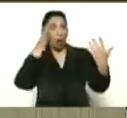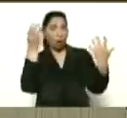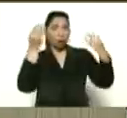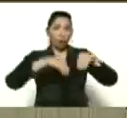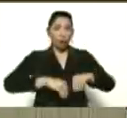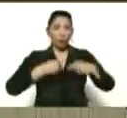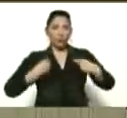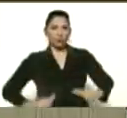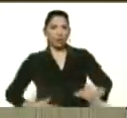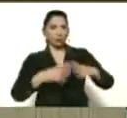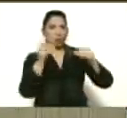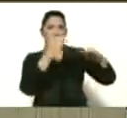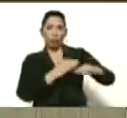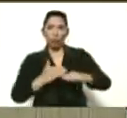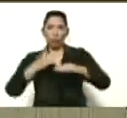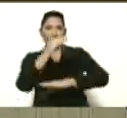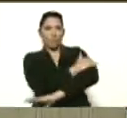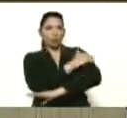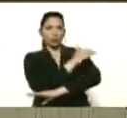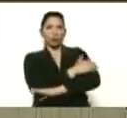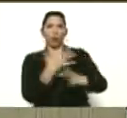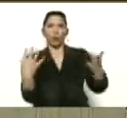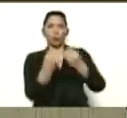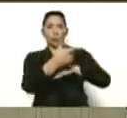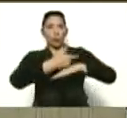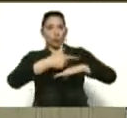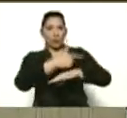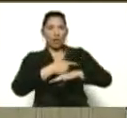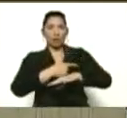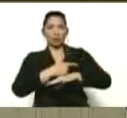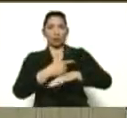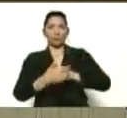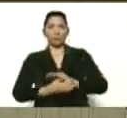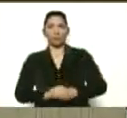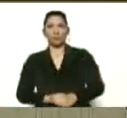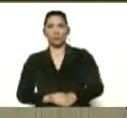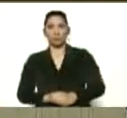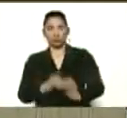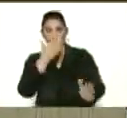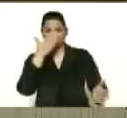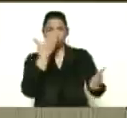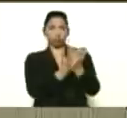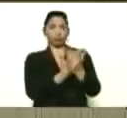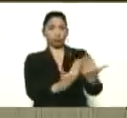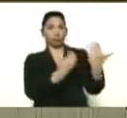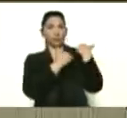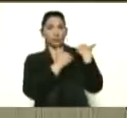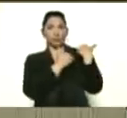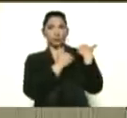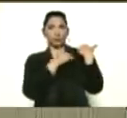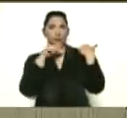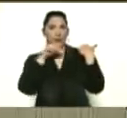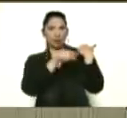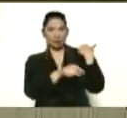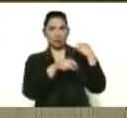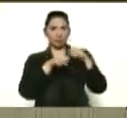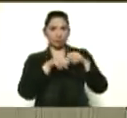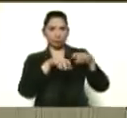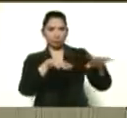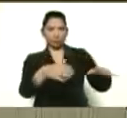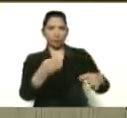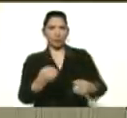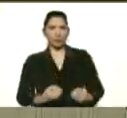todos juntos, oposición, gobierno, independiente, afrontáramos esta epidemia